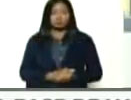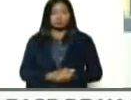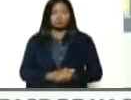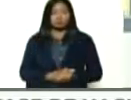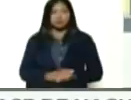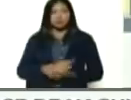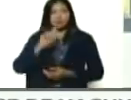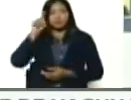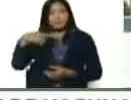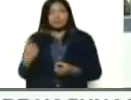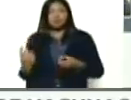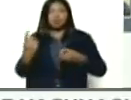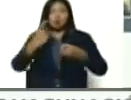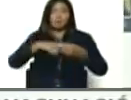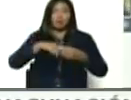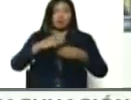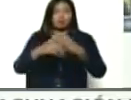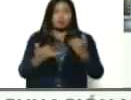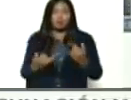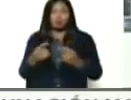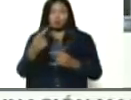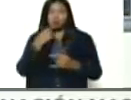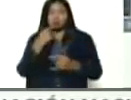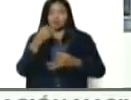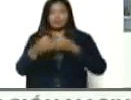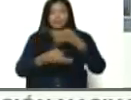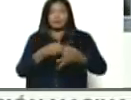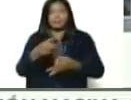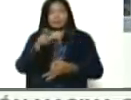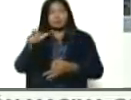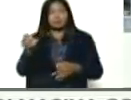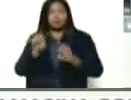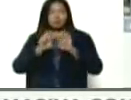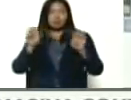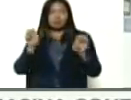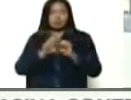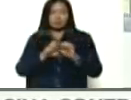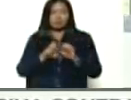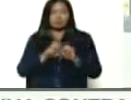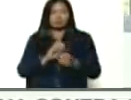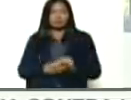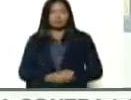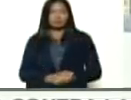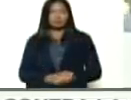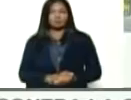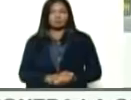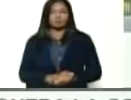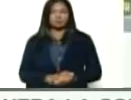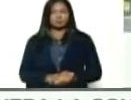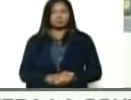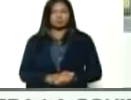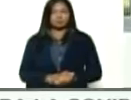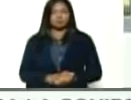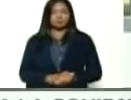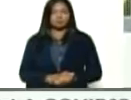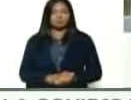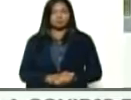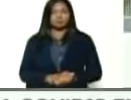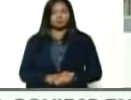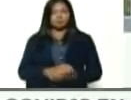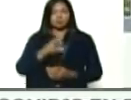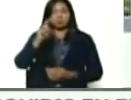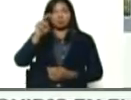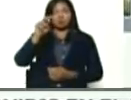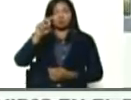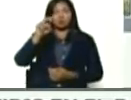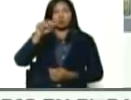además incorporar miren lo que tú decías seres educativos seres pedagógicos lorca garcía lorca pues